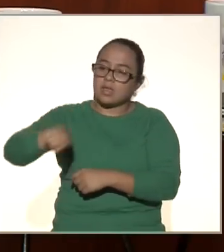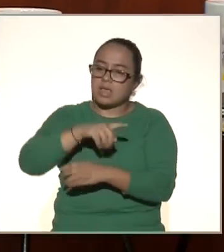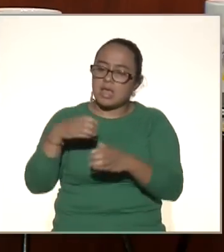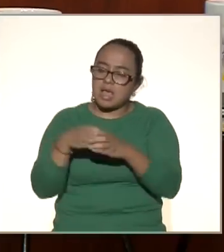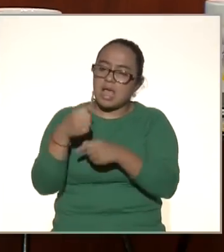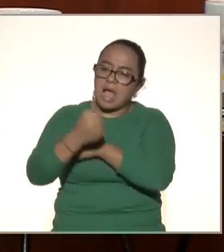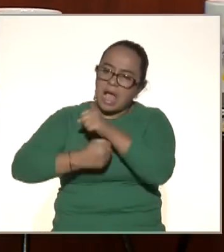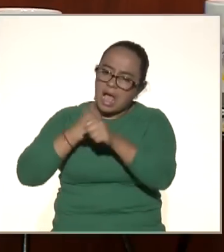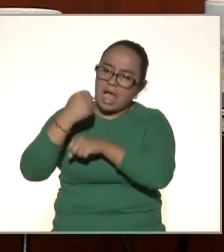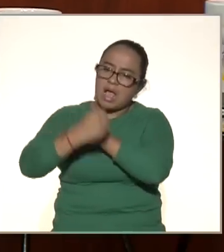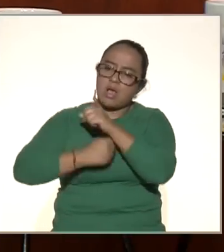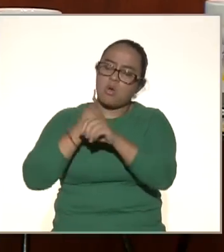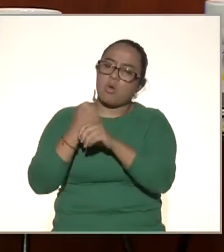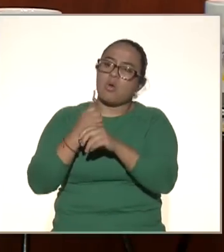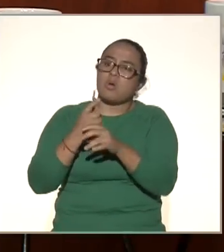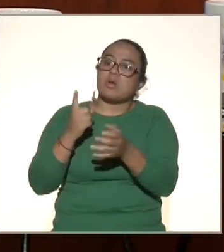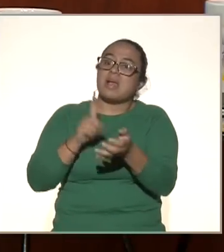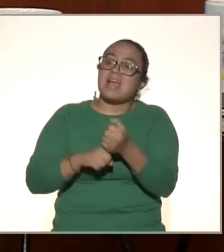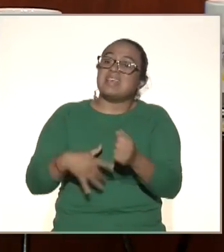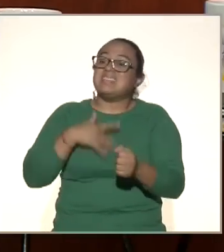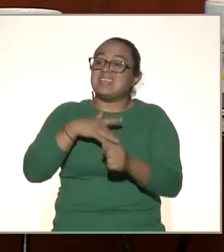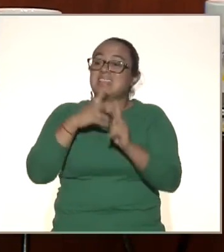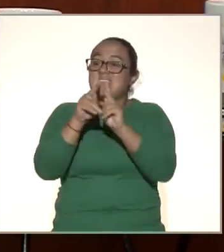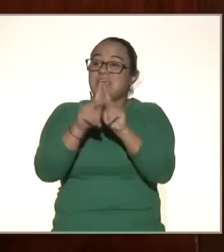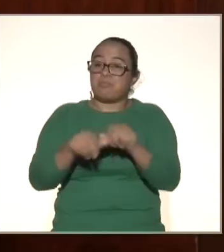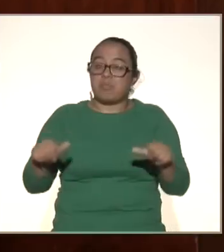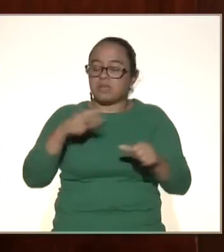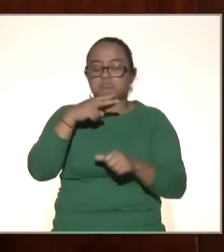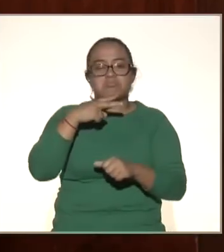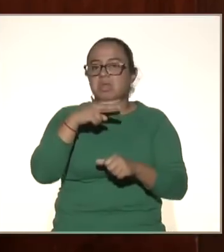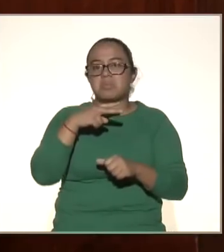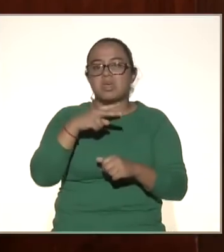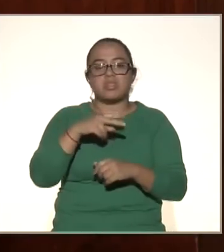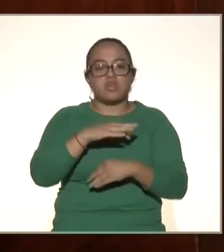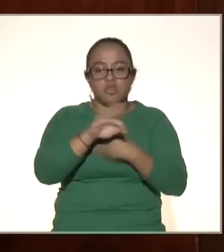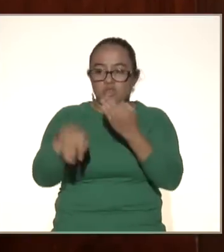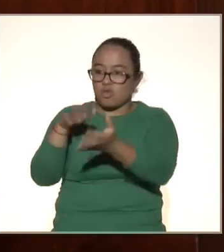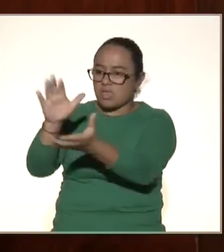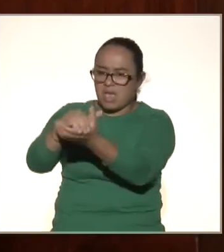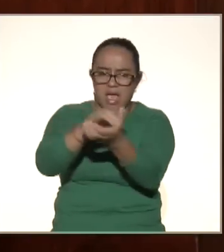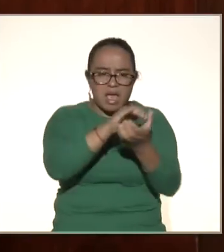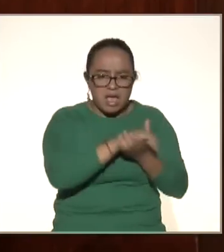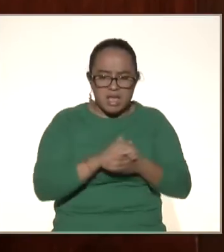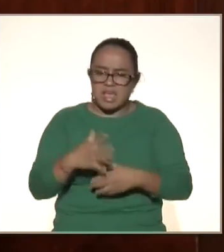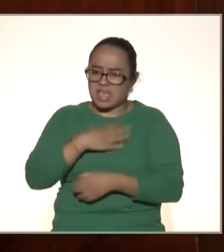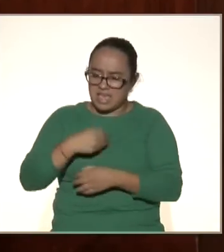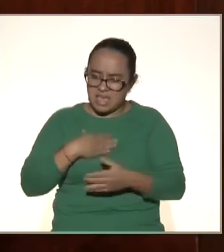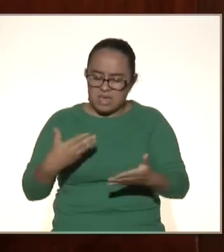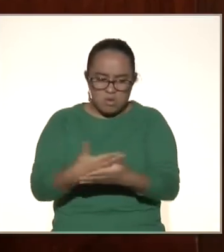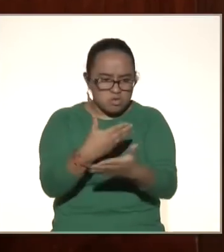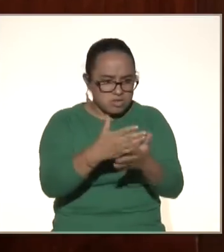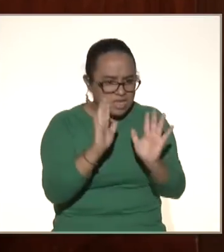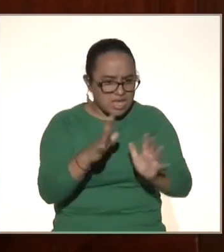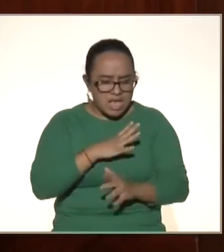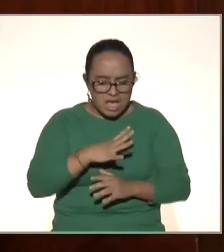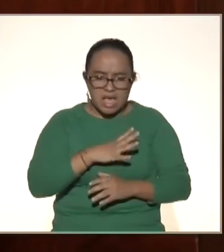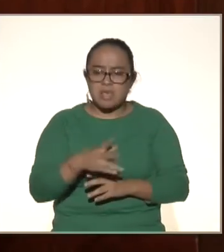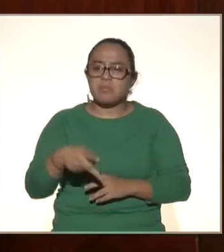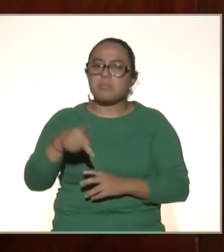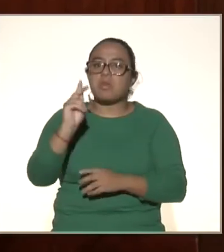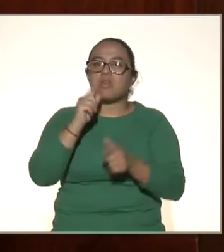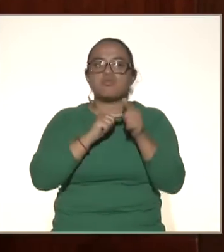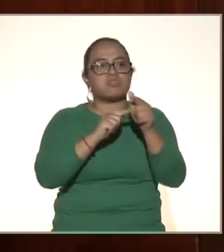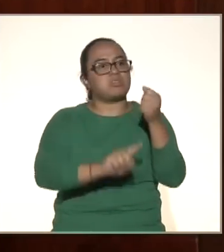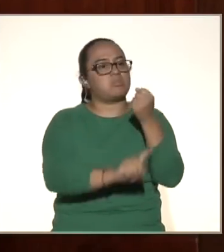sin pasar una tranquila Navidad. Ya todos somos casados con hijos y aún así predominan siempre los conflictos con nuestra